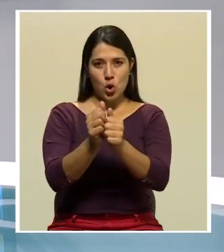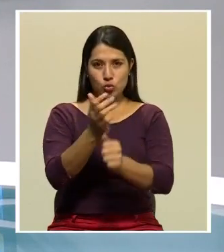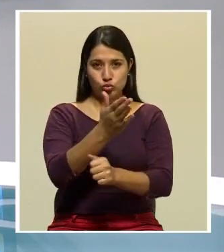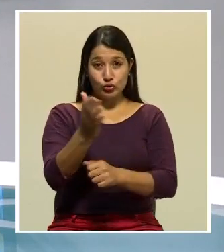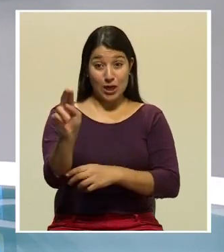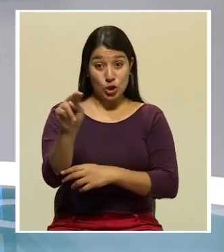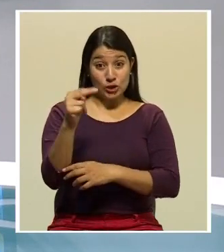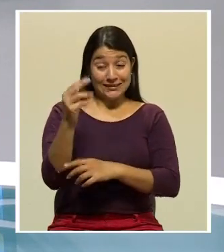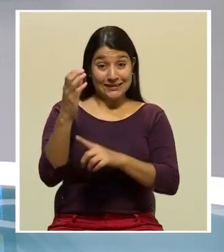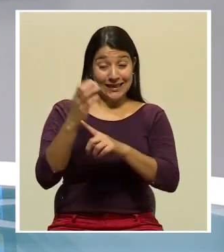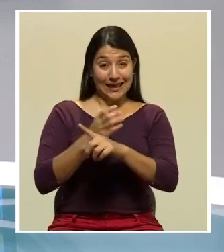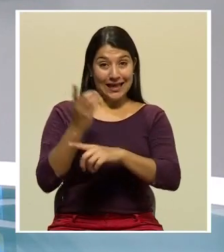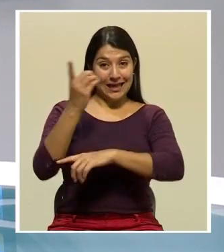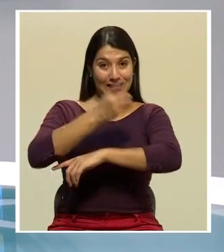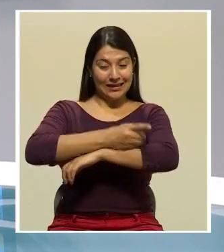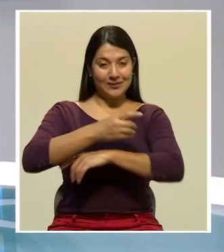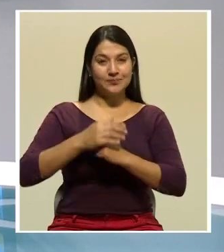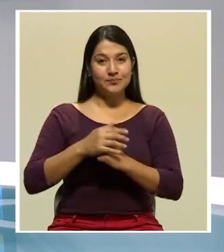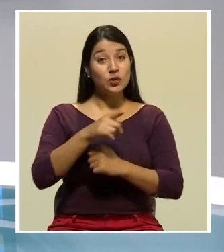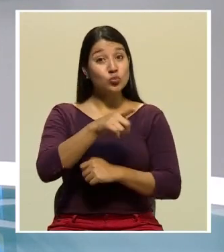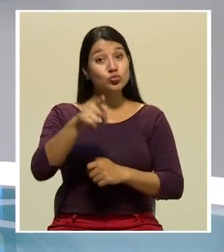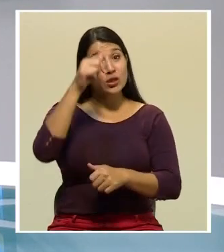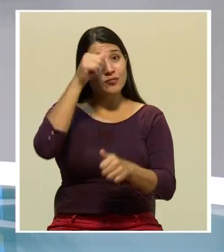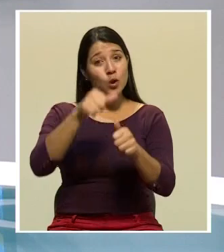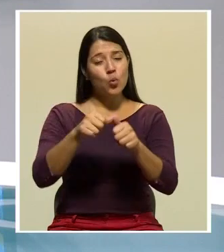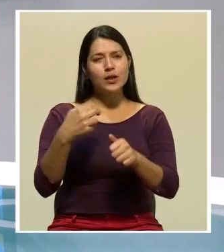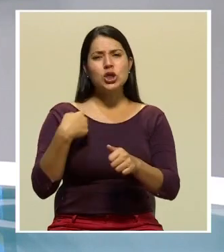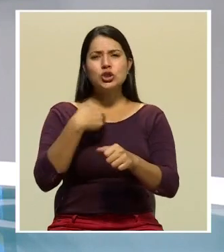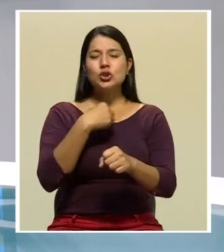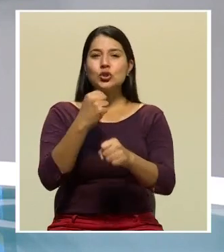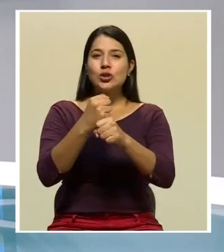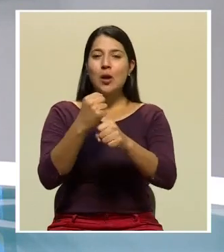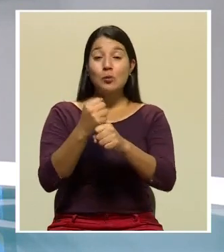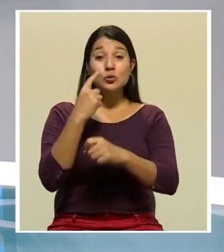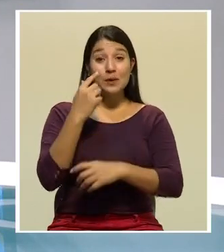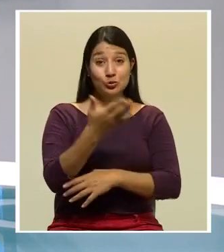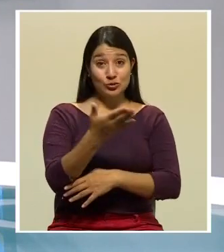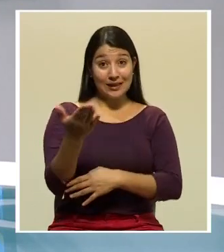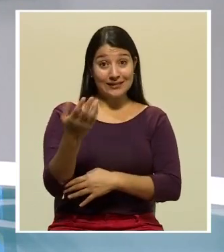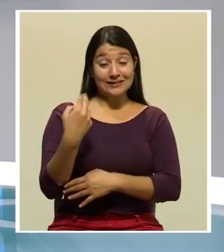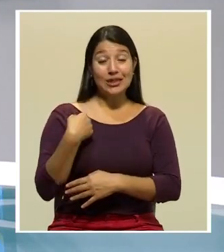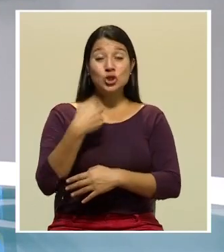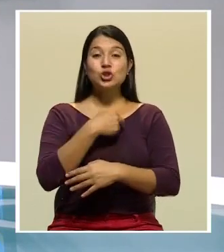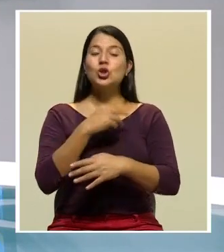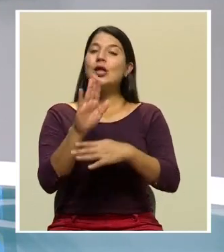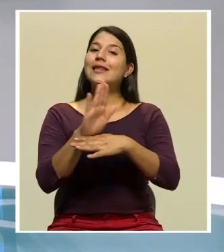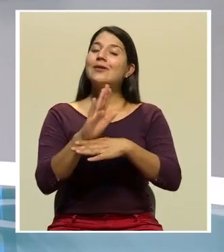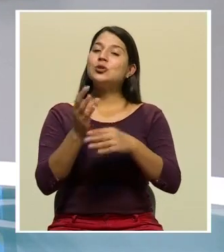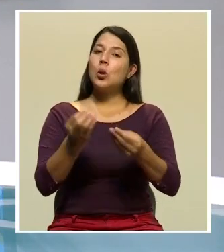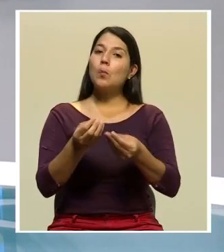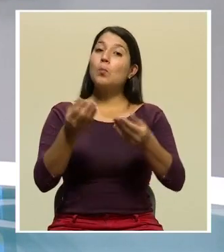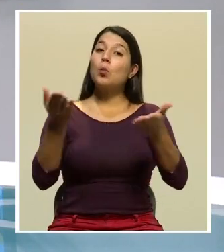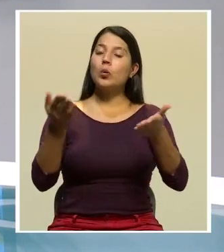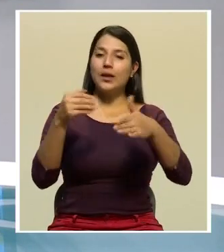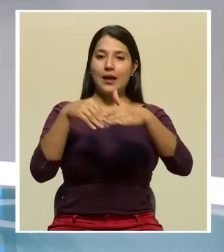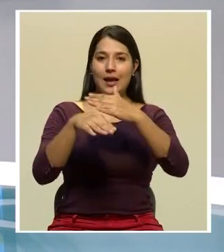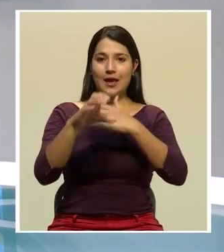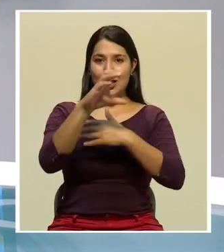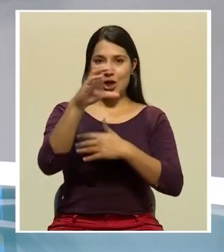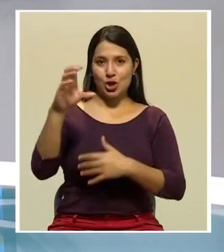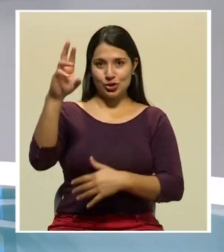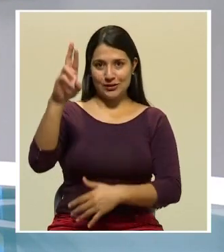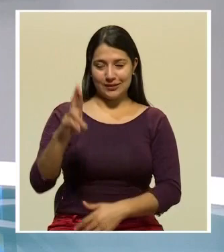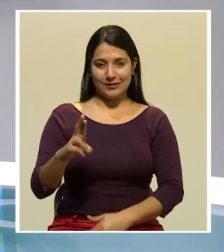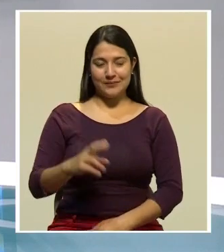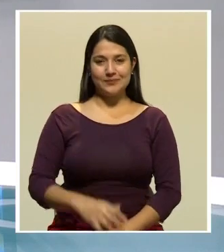del día. Recuerde, trabajamos para usted. Somos la televisión pública